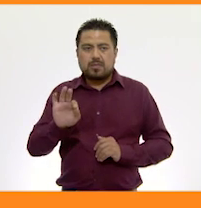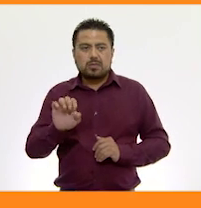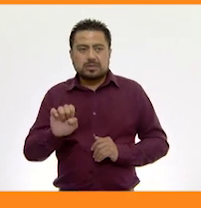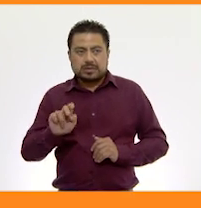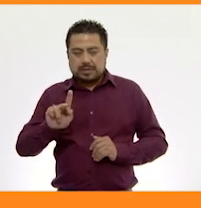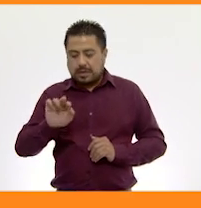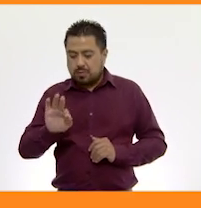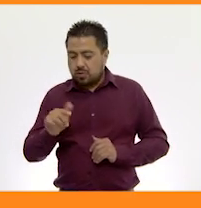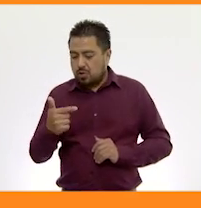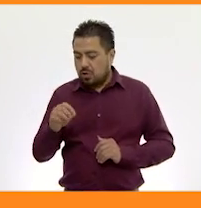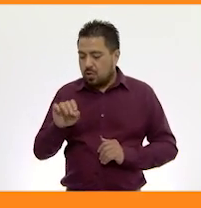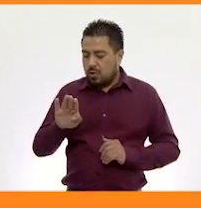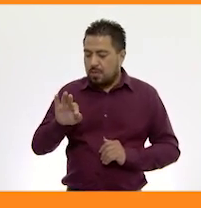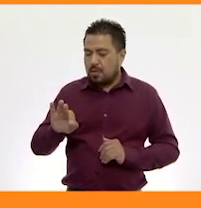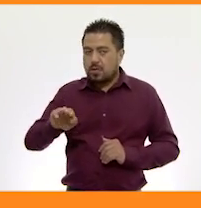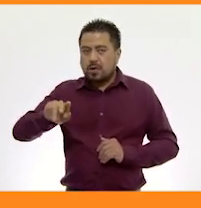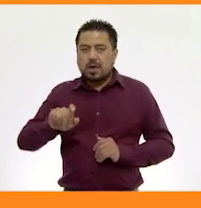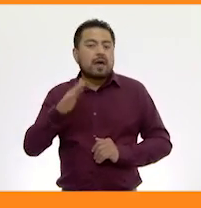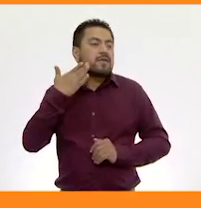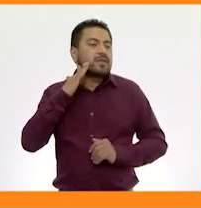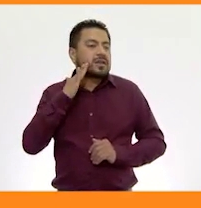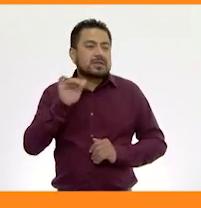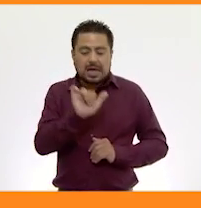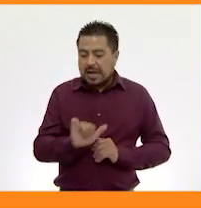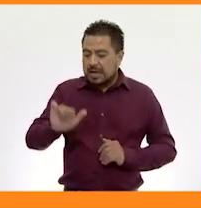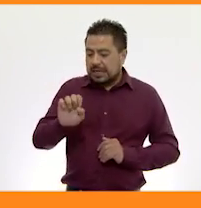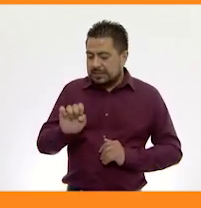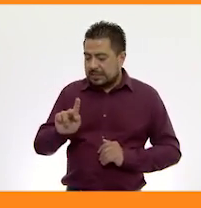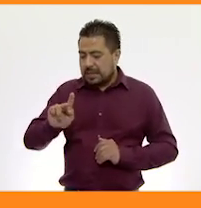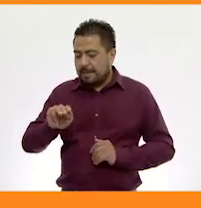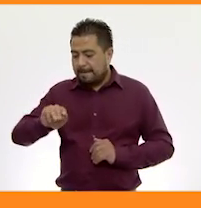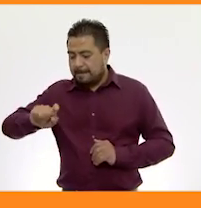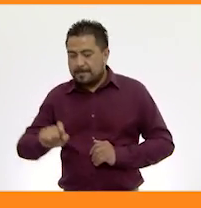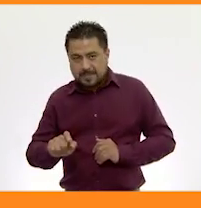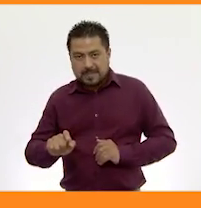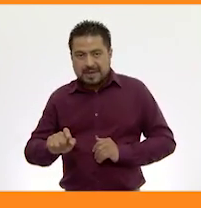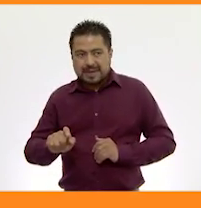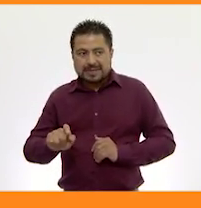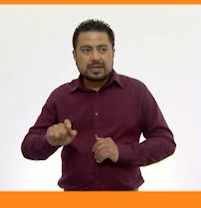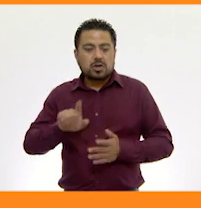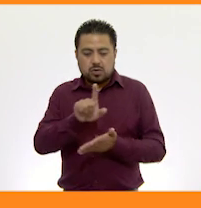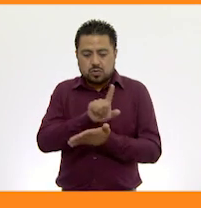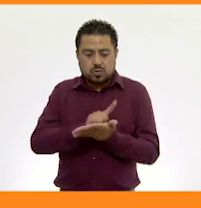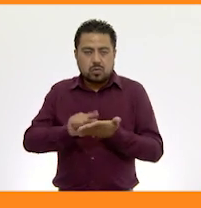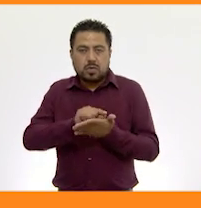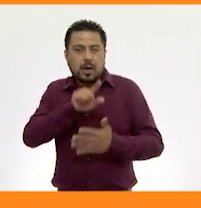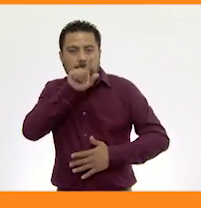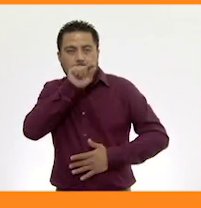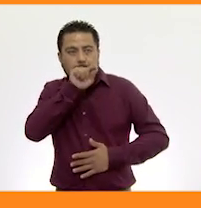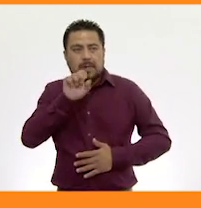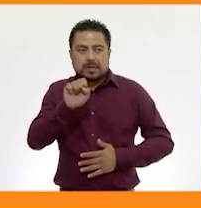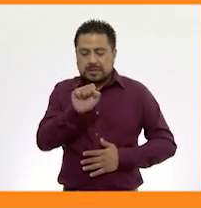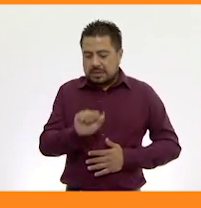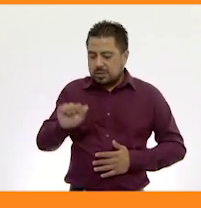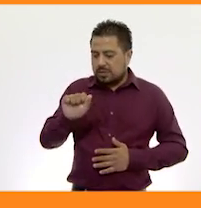buzon.escolar@nube.cep.gov.mx, en Facebook @cepmx, en Twitter